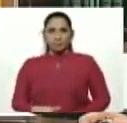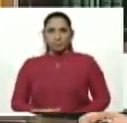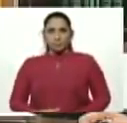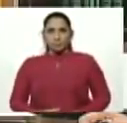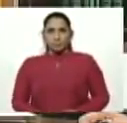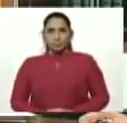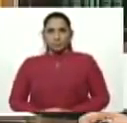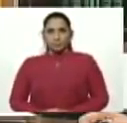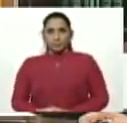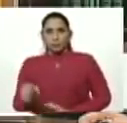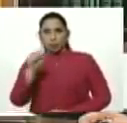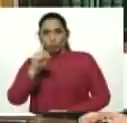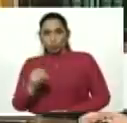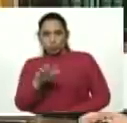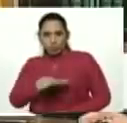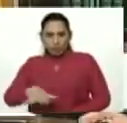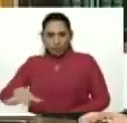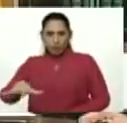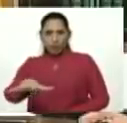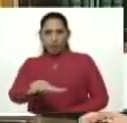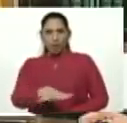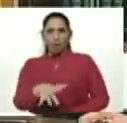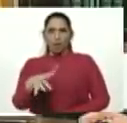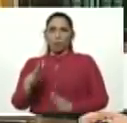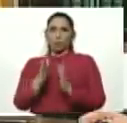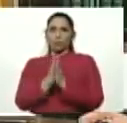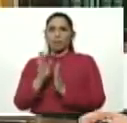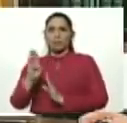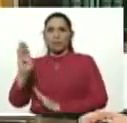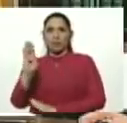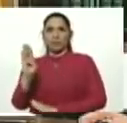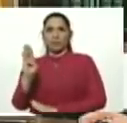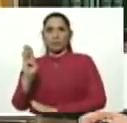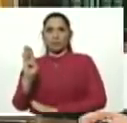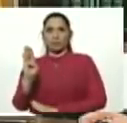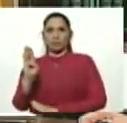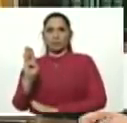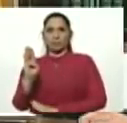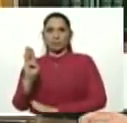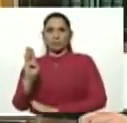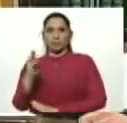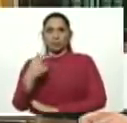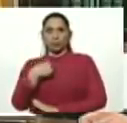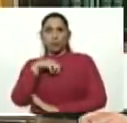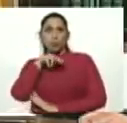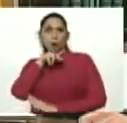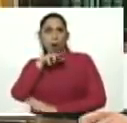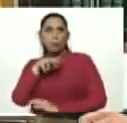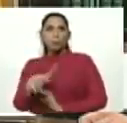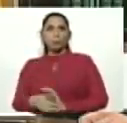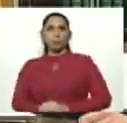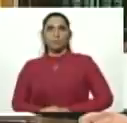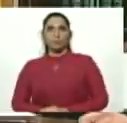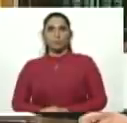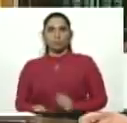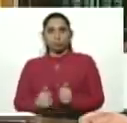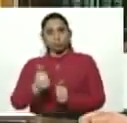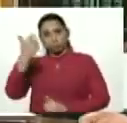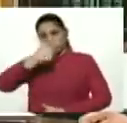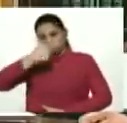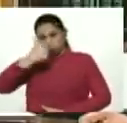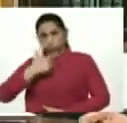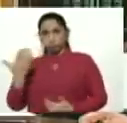la zona sur del lago, Santa Bárbara. Bueno, les hablo con la seriedad de este